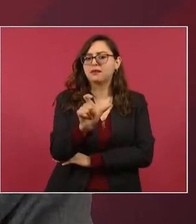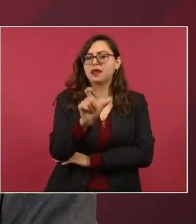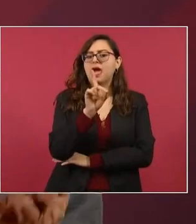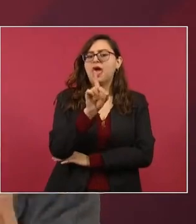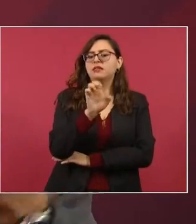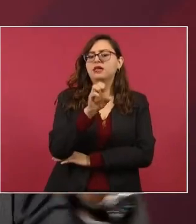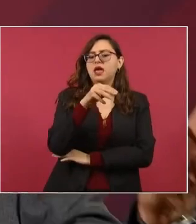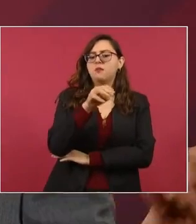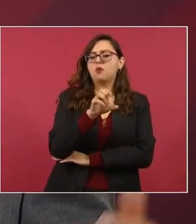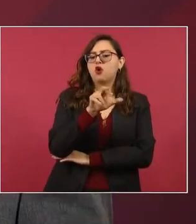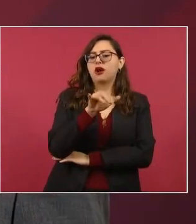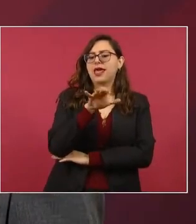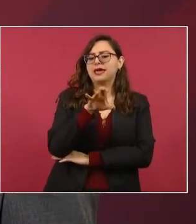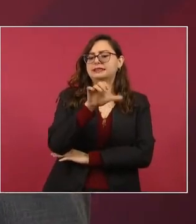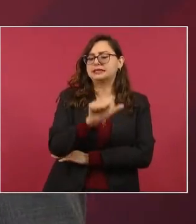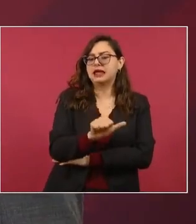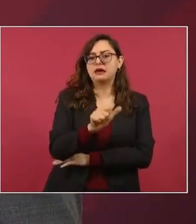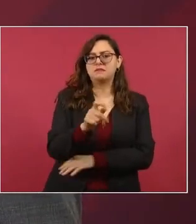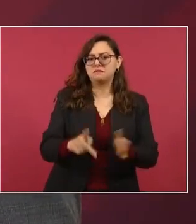De manera demagógica.